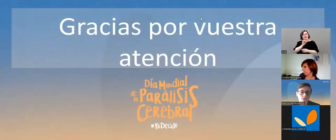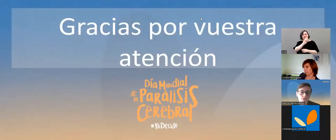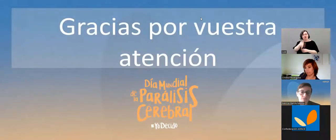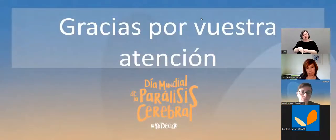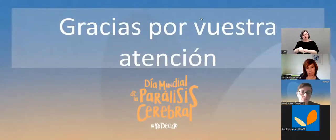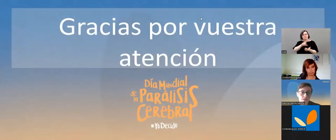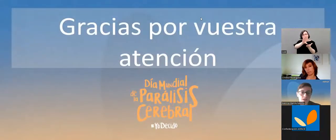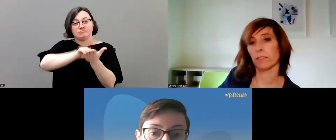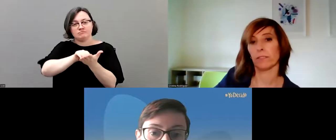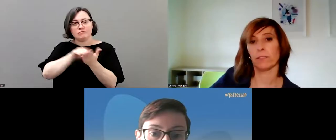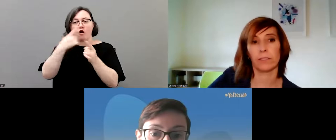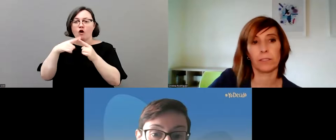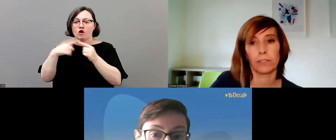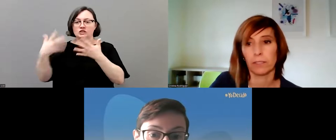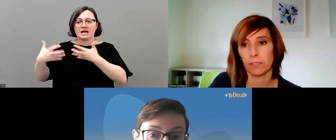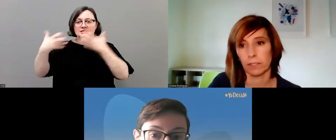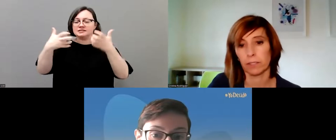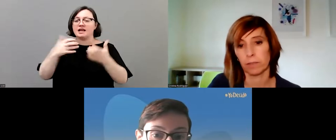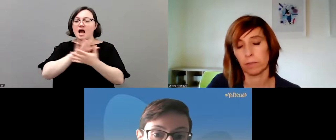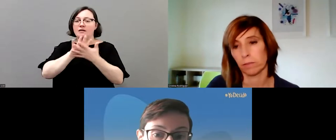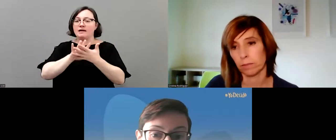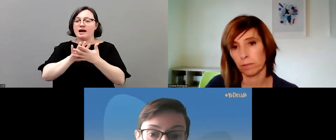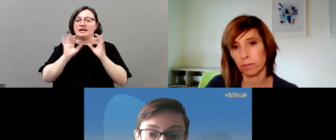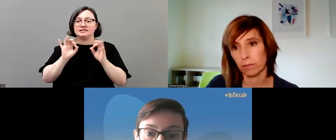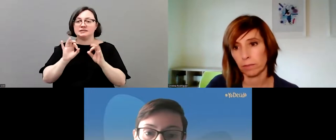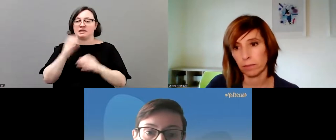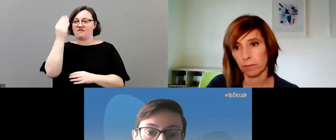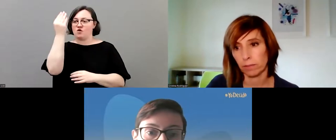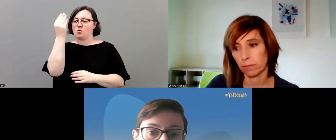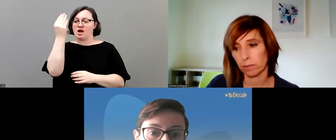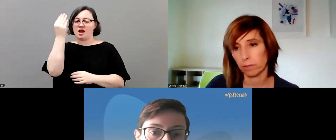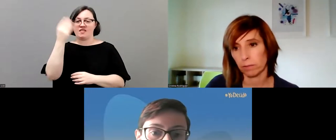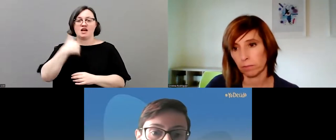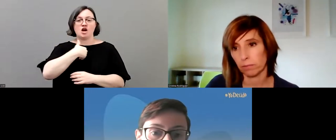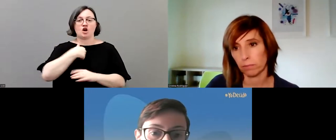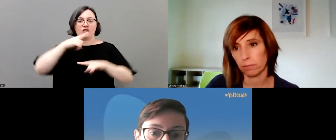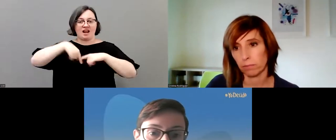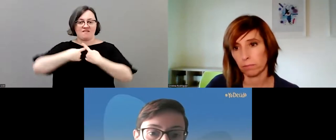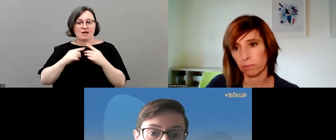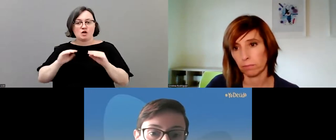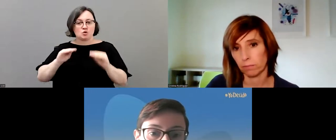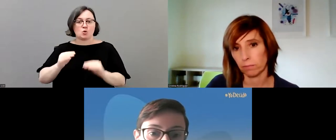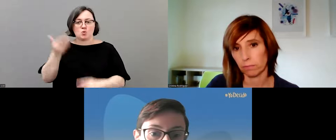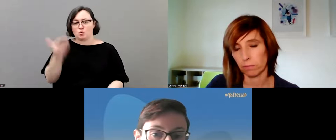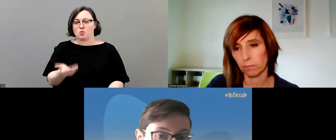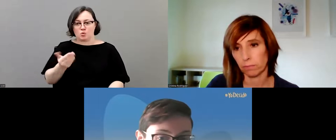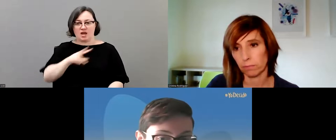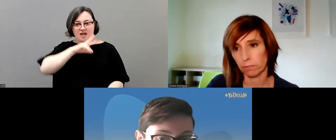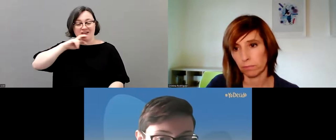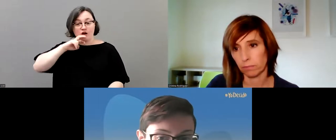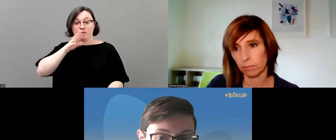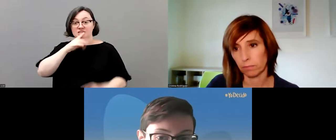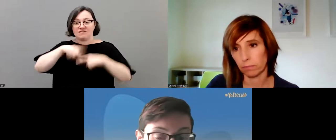quedo con la importancia de y la figura, ¿no?, del rol de la familia, porque sin ellos,